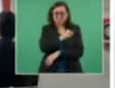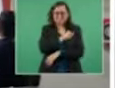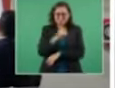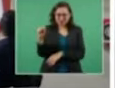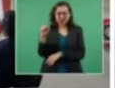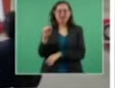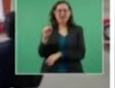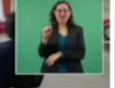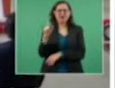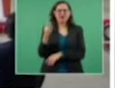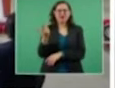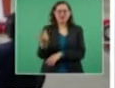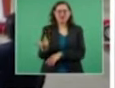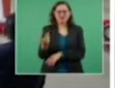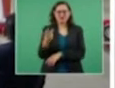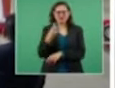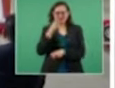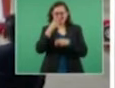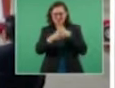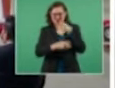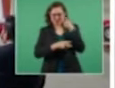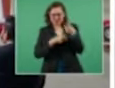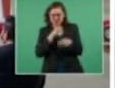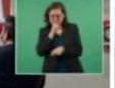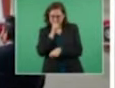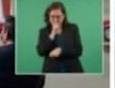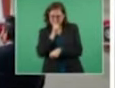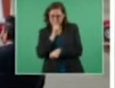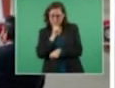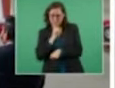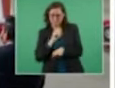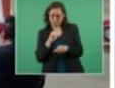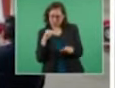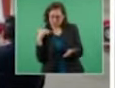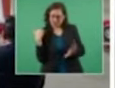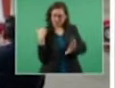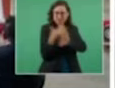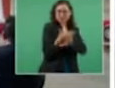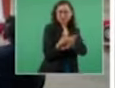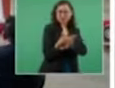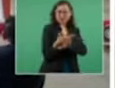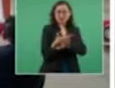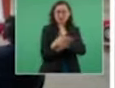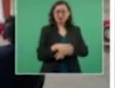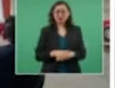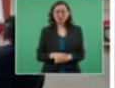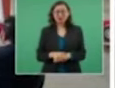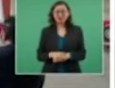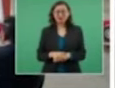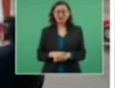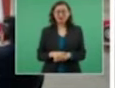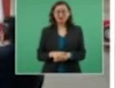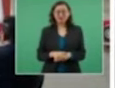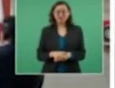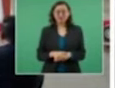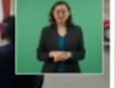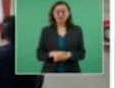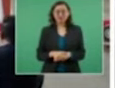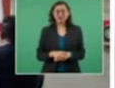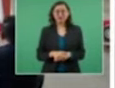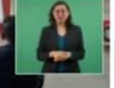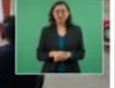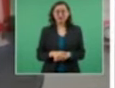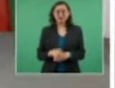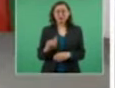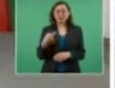parece que esto es una situación sumamente bizarra. Además, sin derecho de réplica, Javier. Exactamente, Pepe. O sea que es una posición